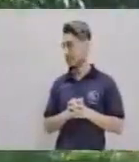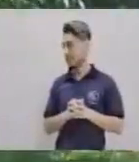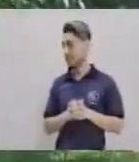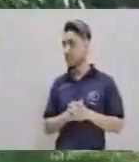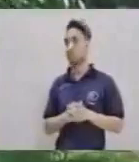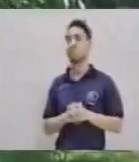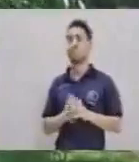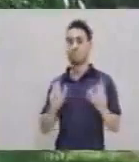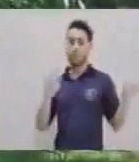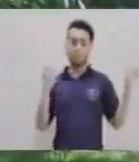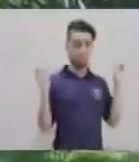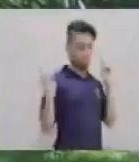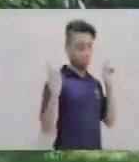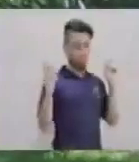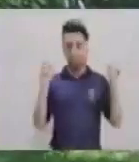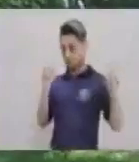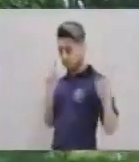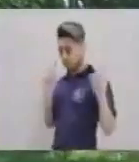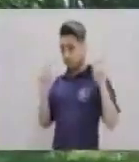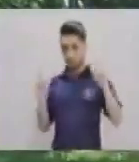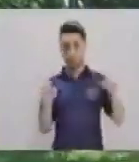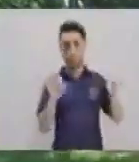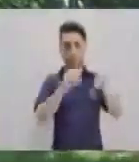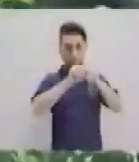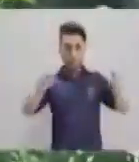Un poquito de rotaciones.